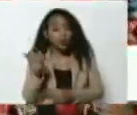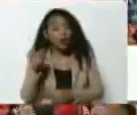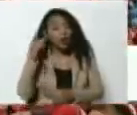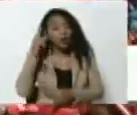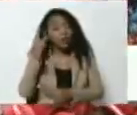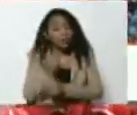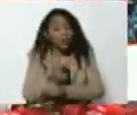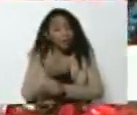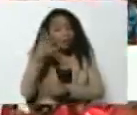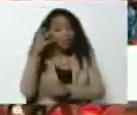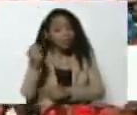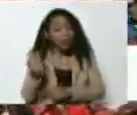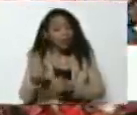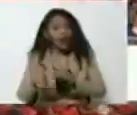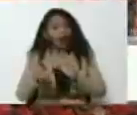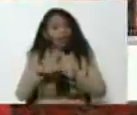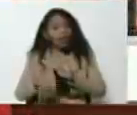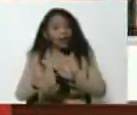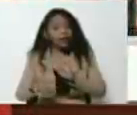mundial,